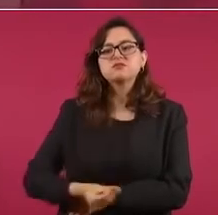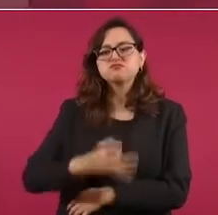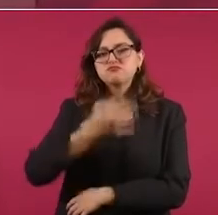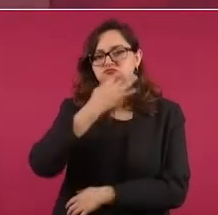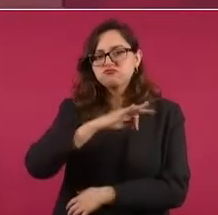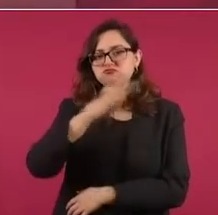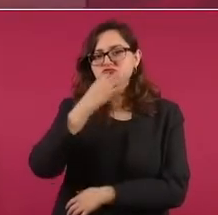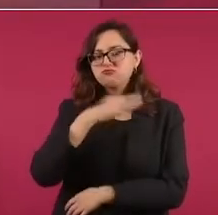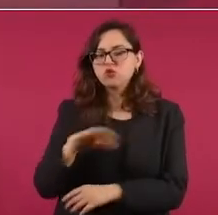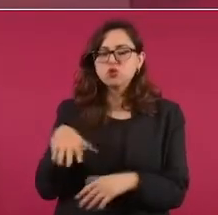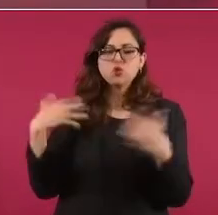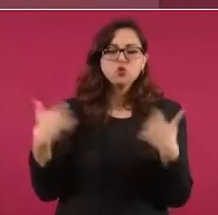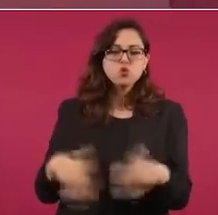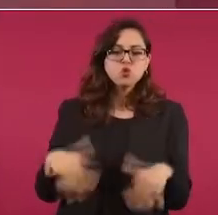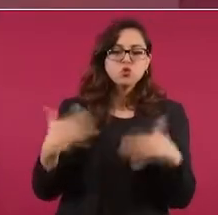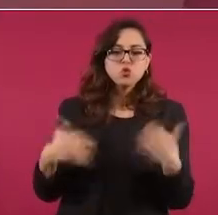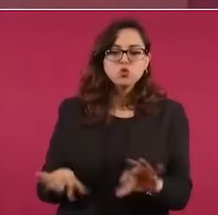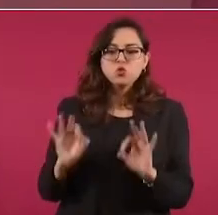de primera,